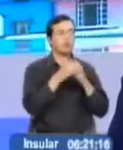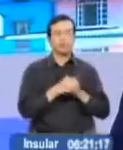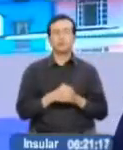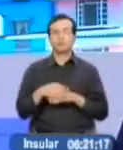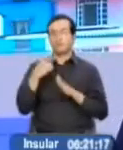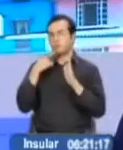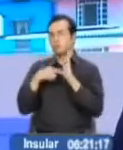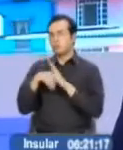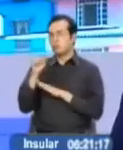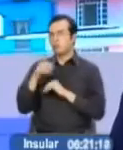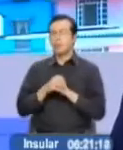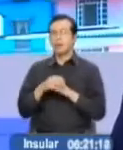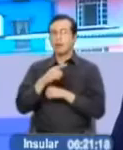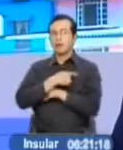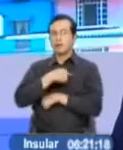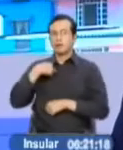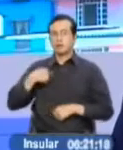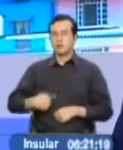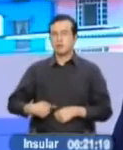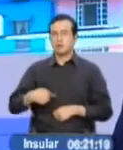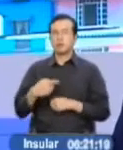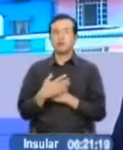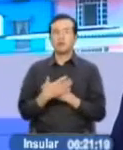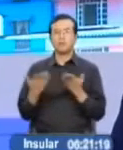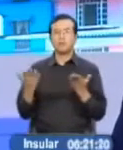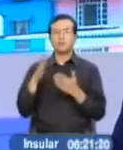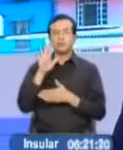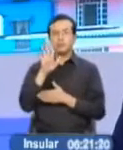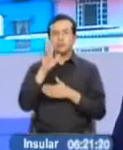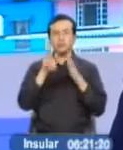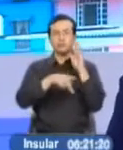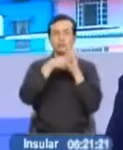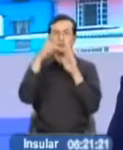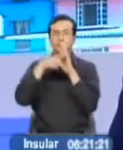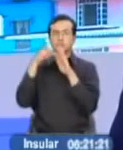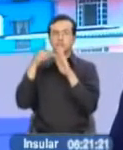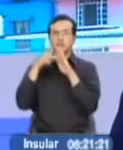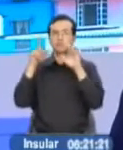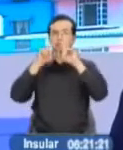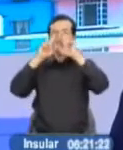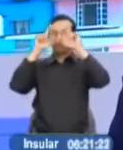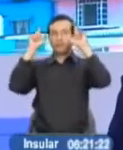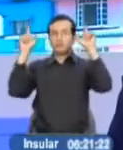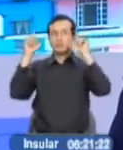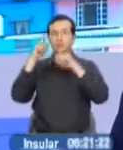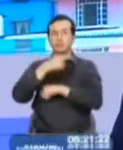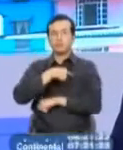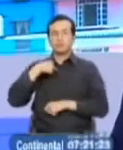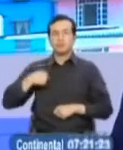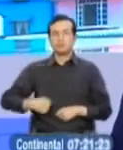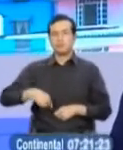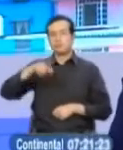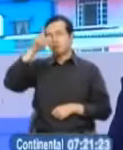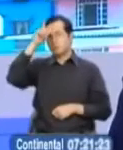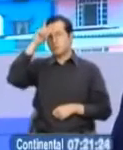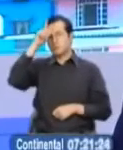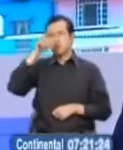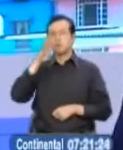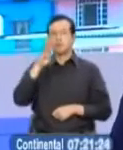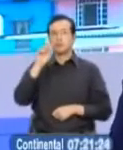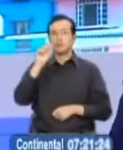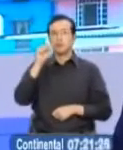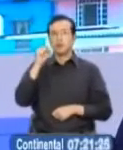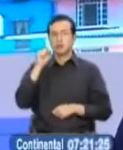por supuesto. En China entregamos 5 plantas a un consorcio chino-alemán, BAF